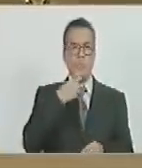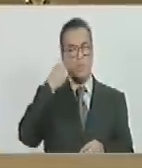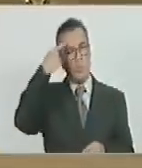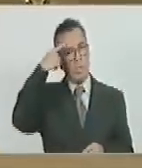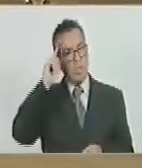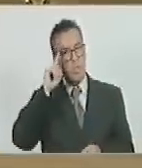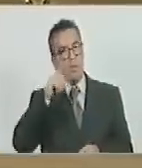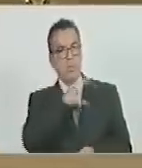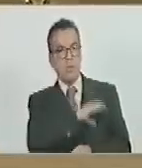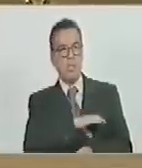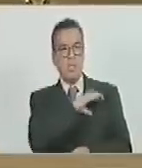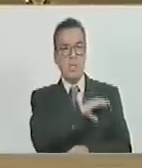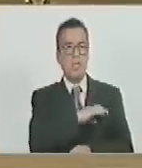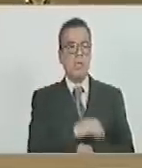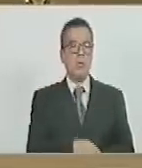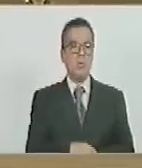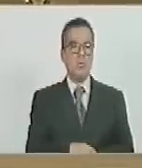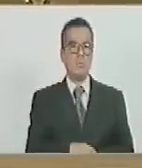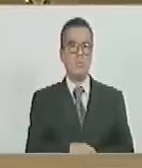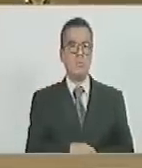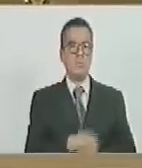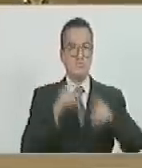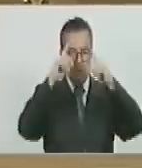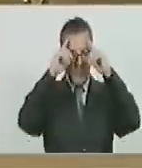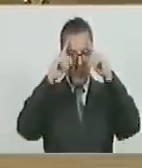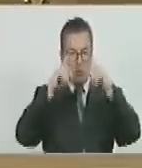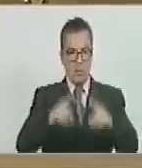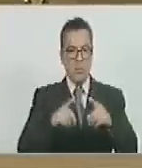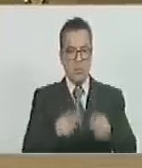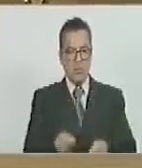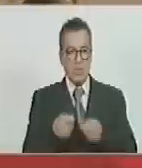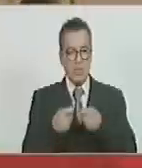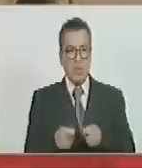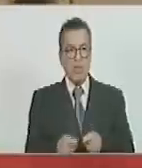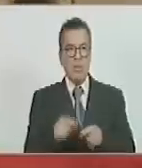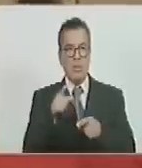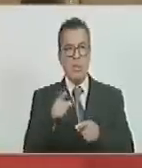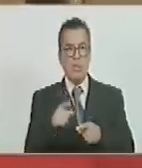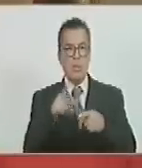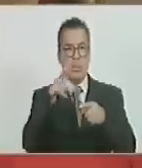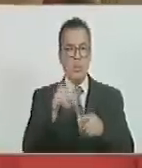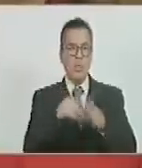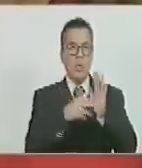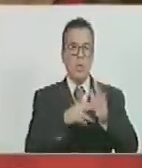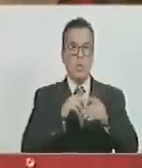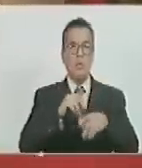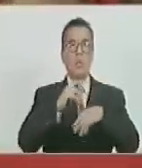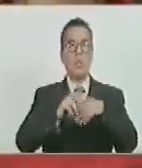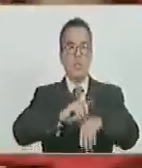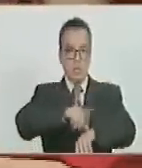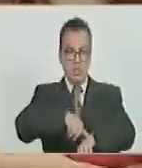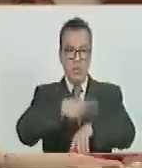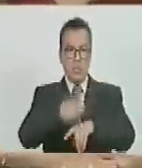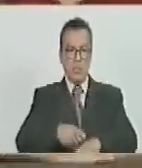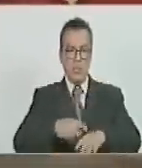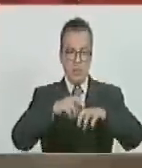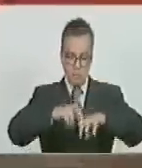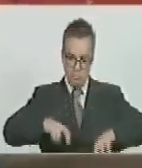embargo el comité decidió tratarlo como una objeción. Luego de analizarlo,